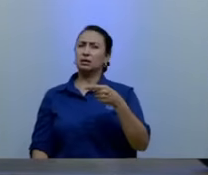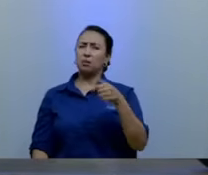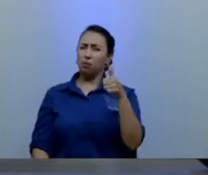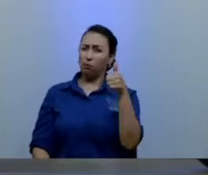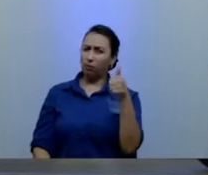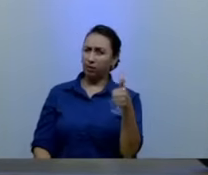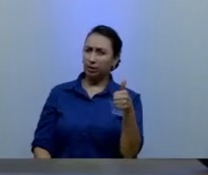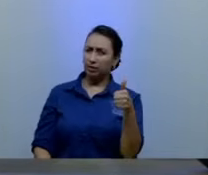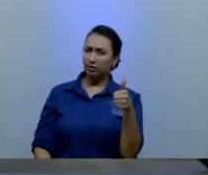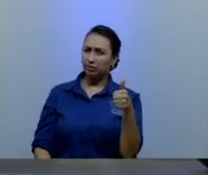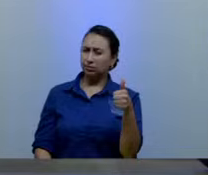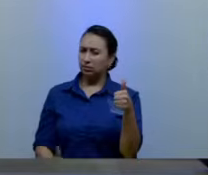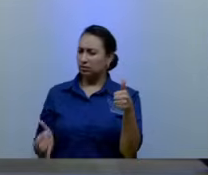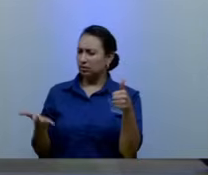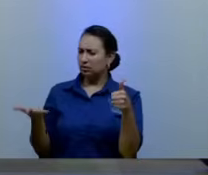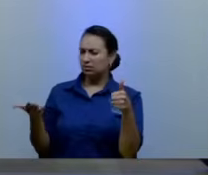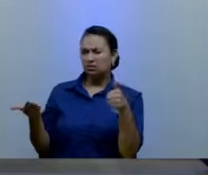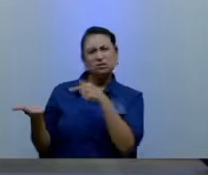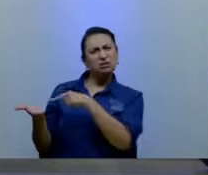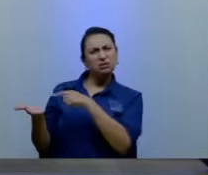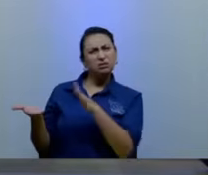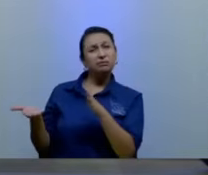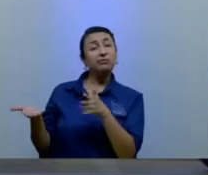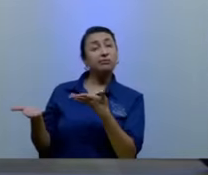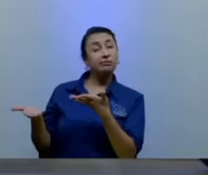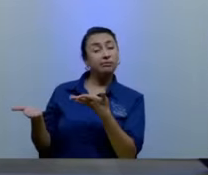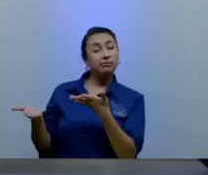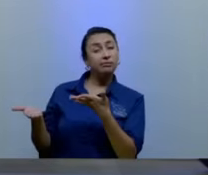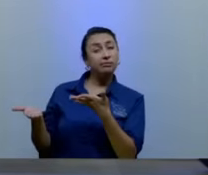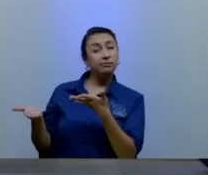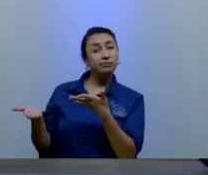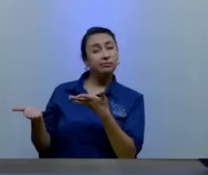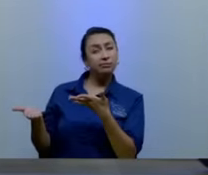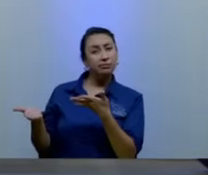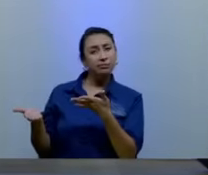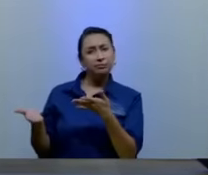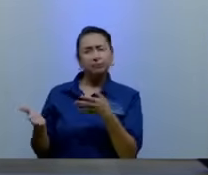pues la cabra siempre tira al monte, ¿va?